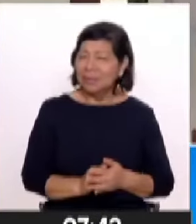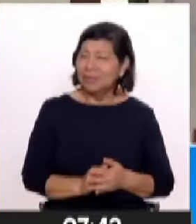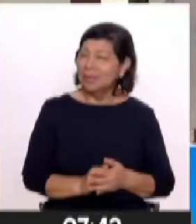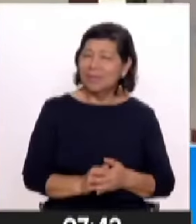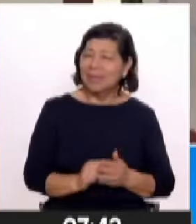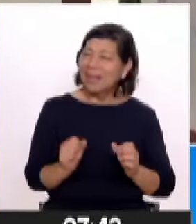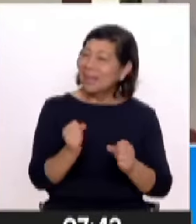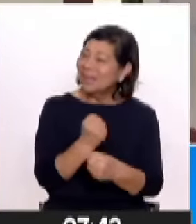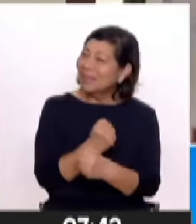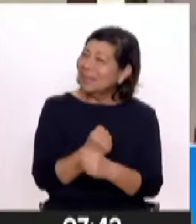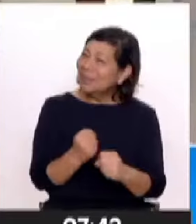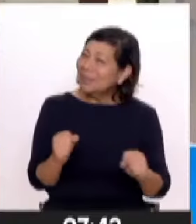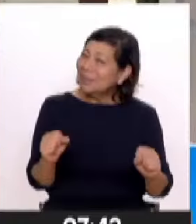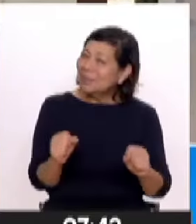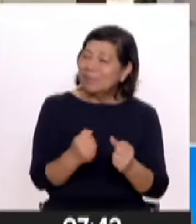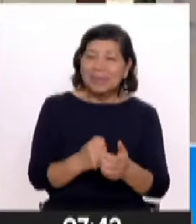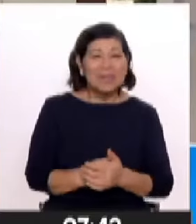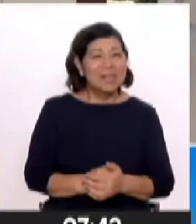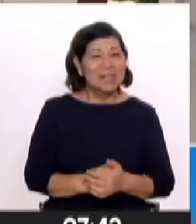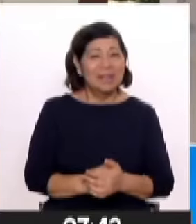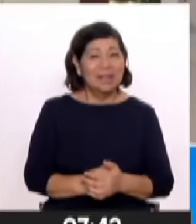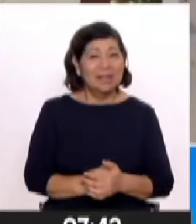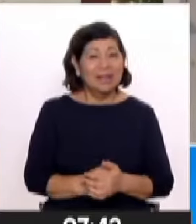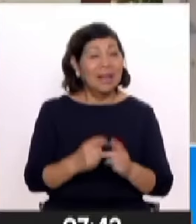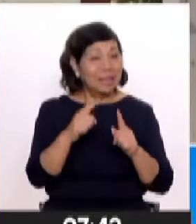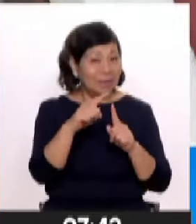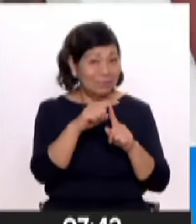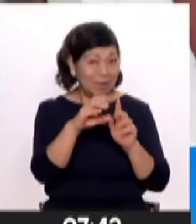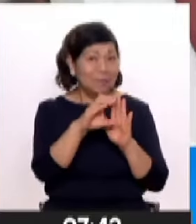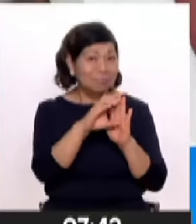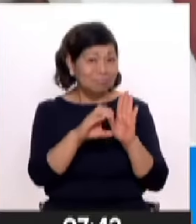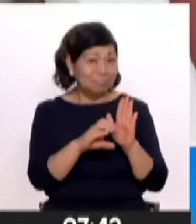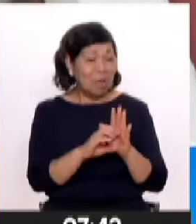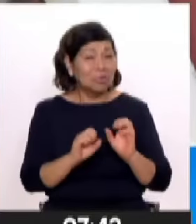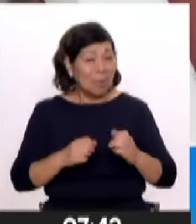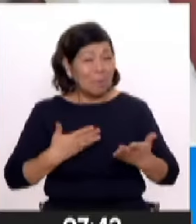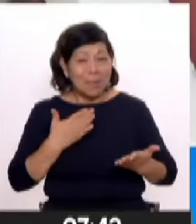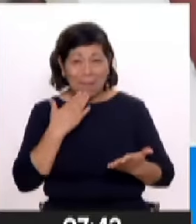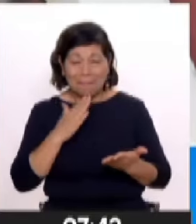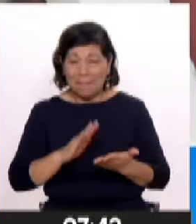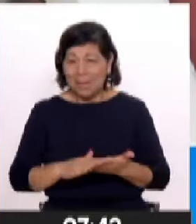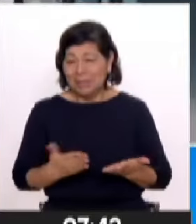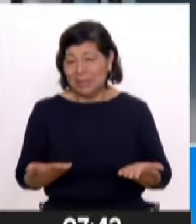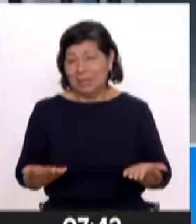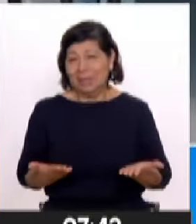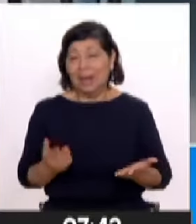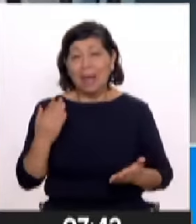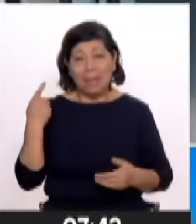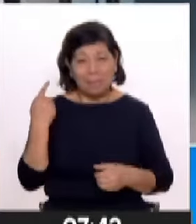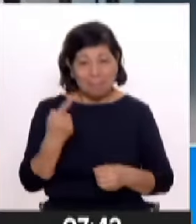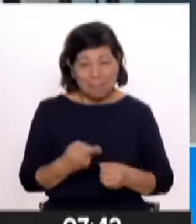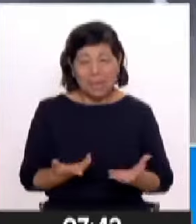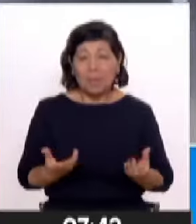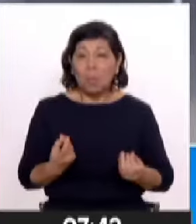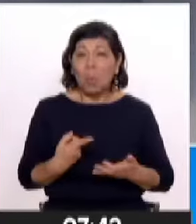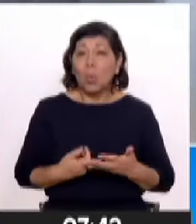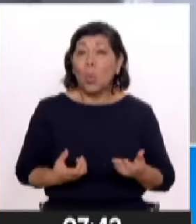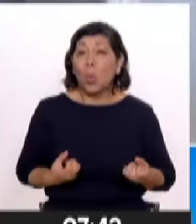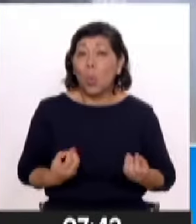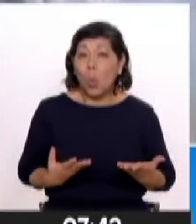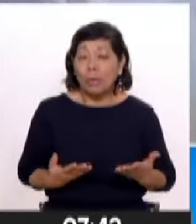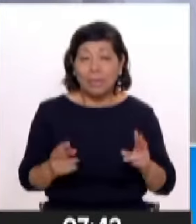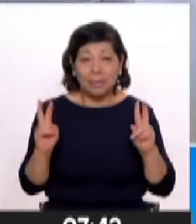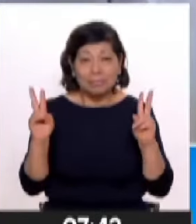diría imposible, que el Tribunal Constitucional pueda fallar a favor de la demanda, por cuanto